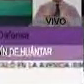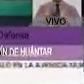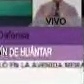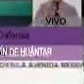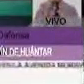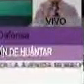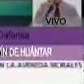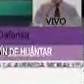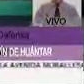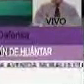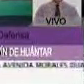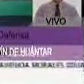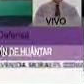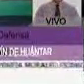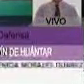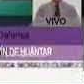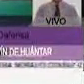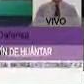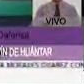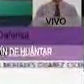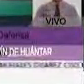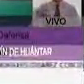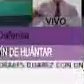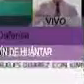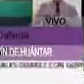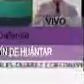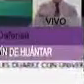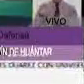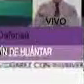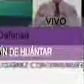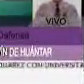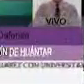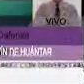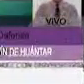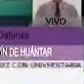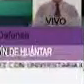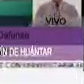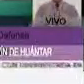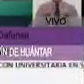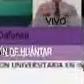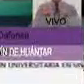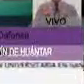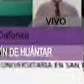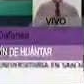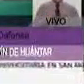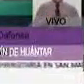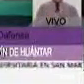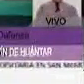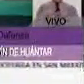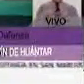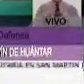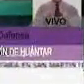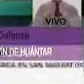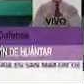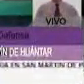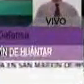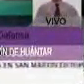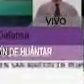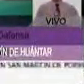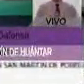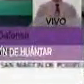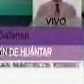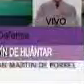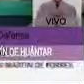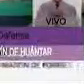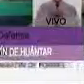nacional de todo lo actuado. Y eso el gobierno no lo va a permitir. Porque yo, como ya